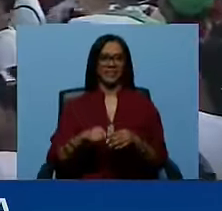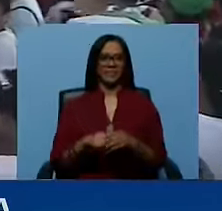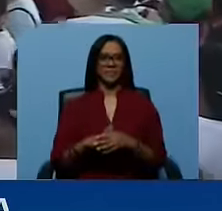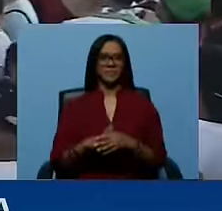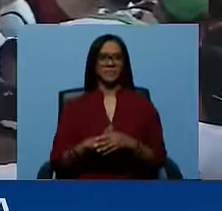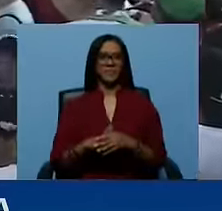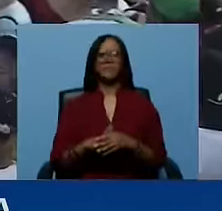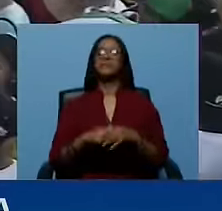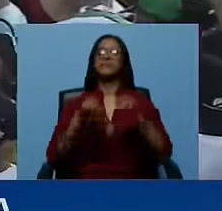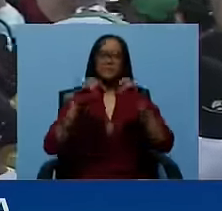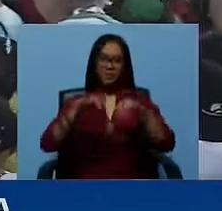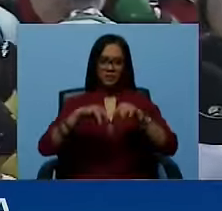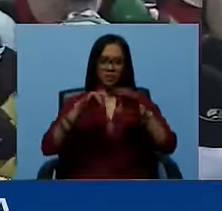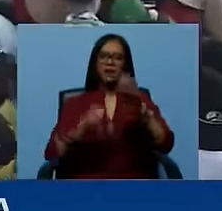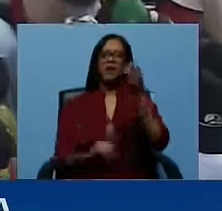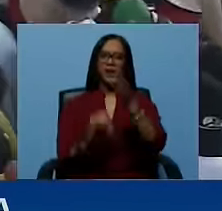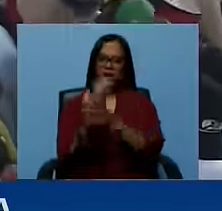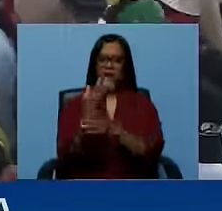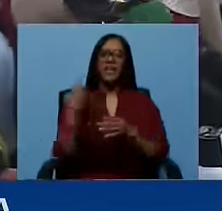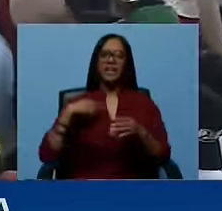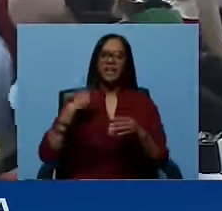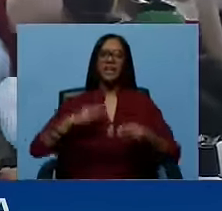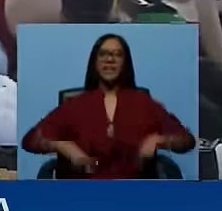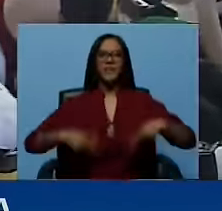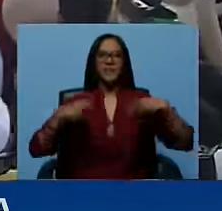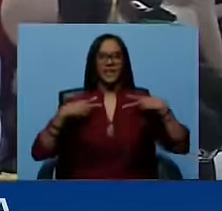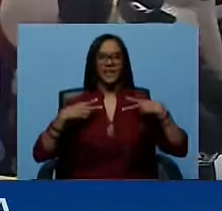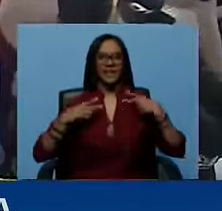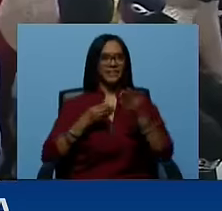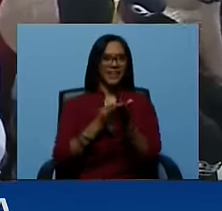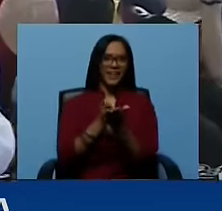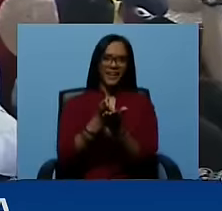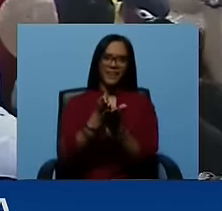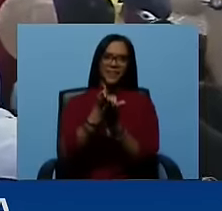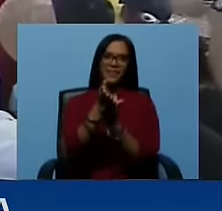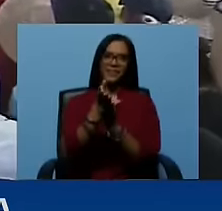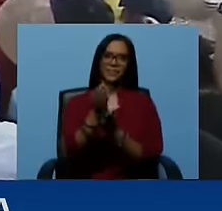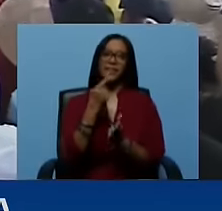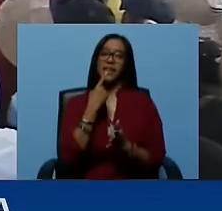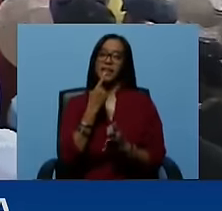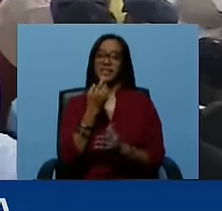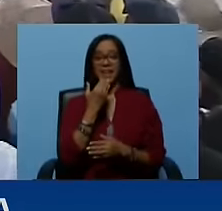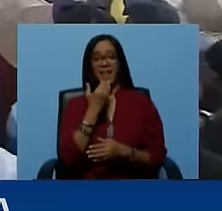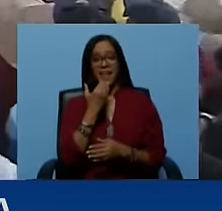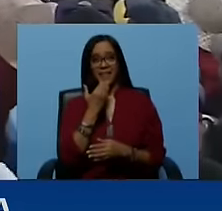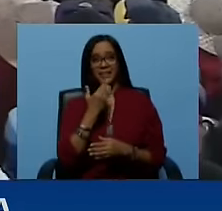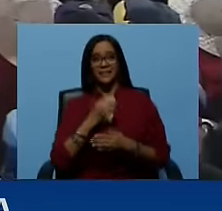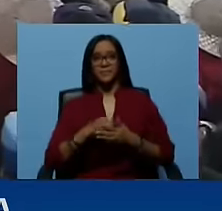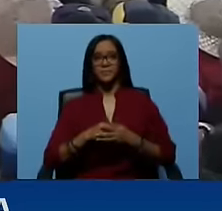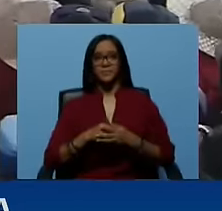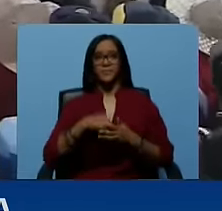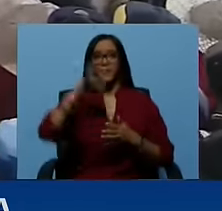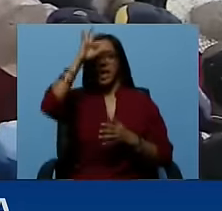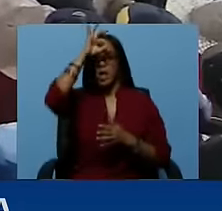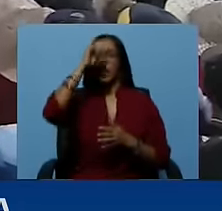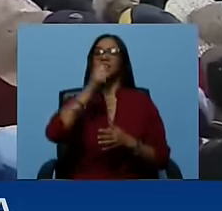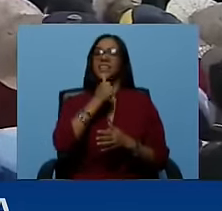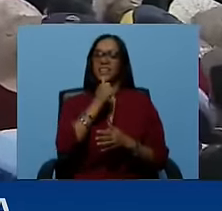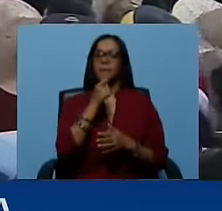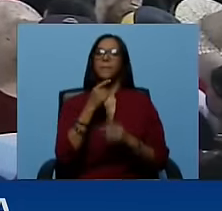Siembra un árbol y tendrás vida eterna, dice alguien por ahí. No sé quién, pero lo